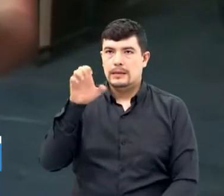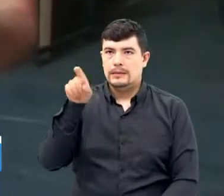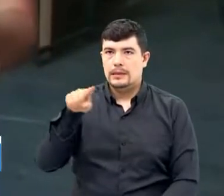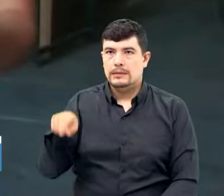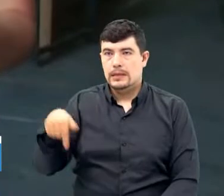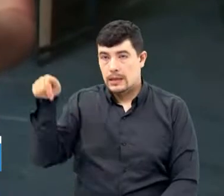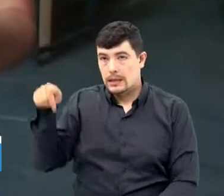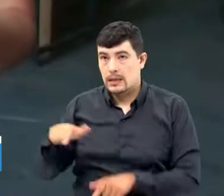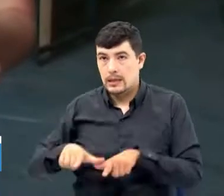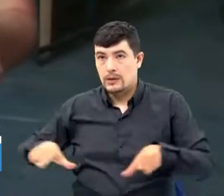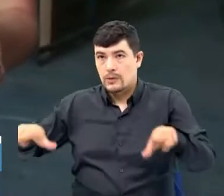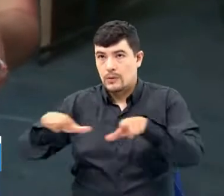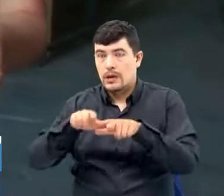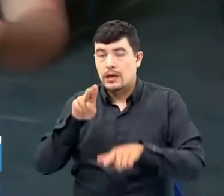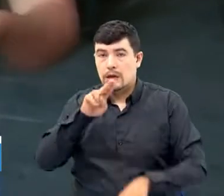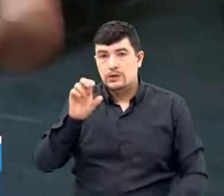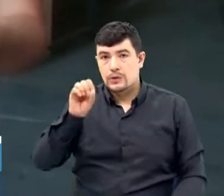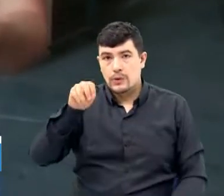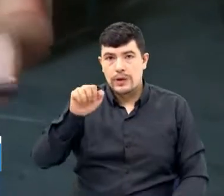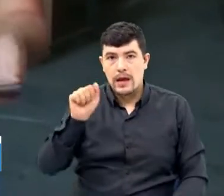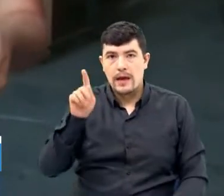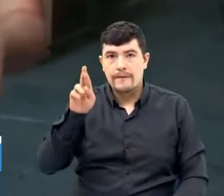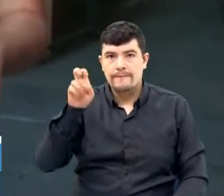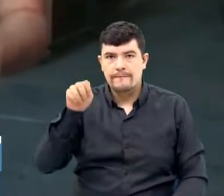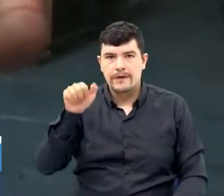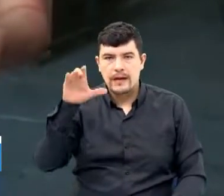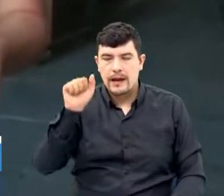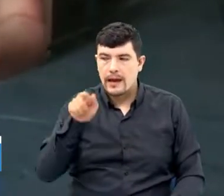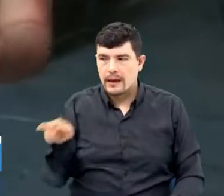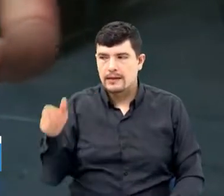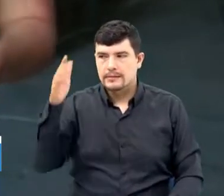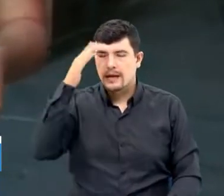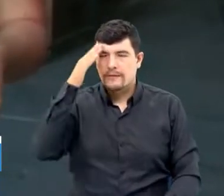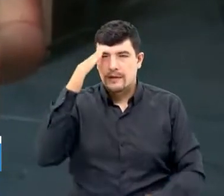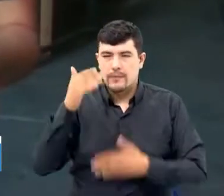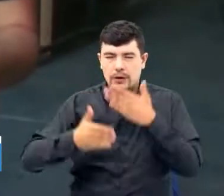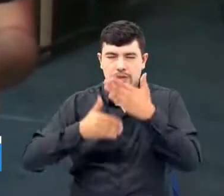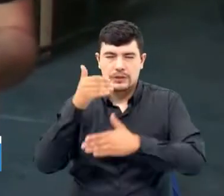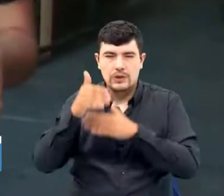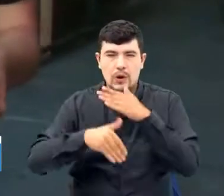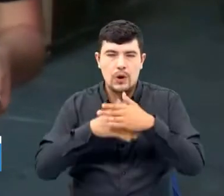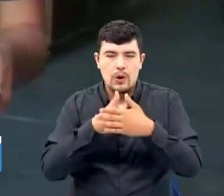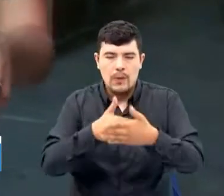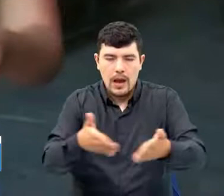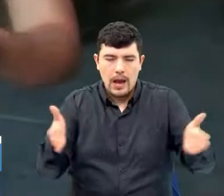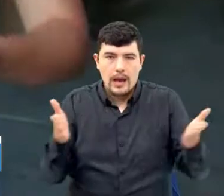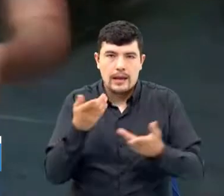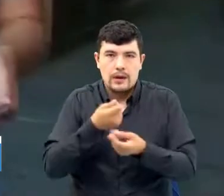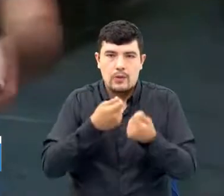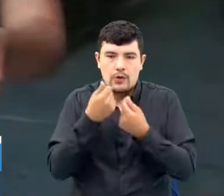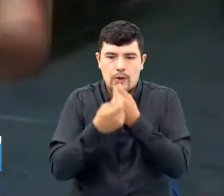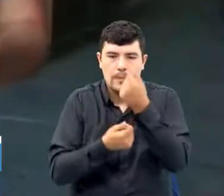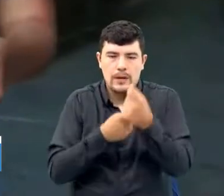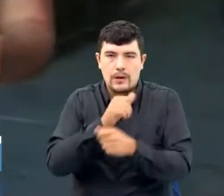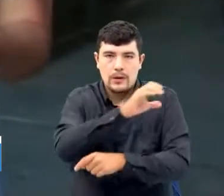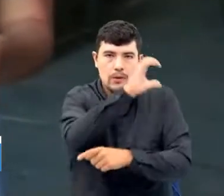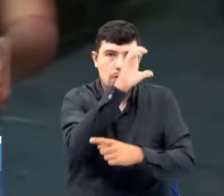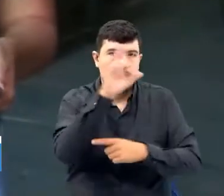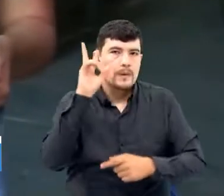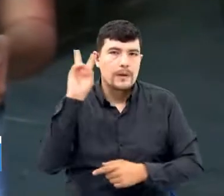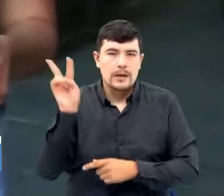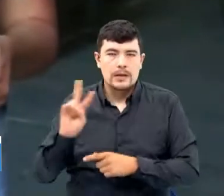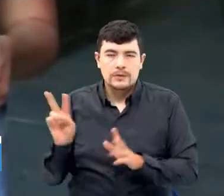tiene todos los detalles y pormenores de cómo ha avanzado ese proceso y de cuál es ese balance. Isaac, buenas tardes y